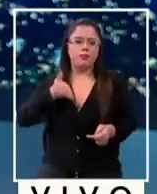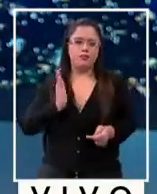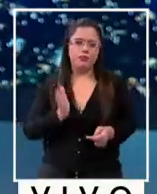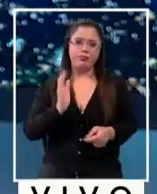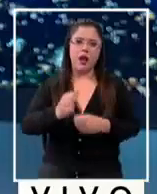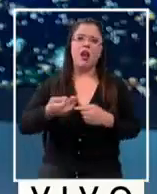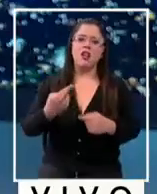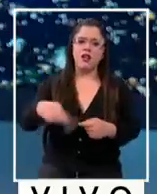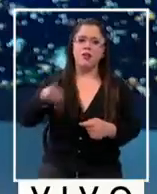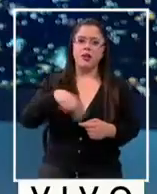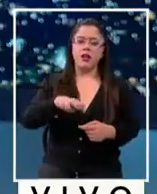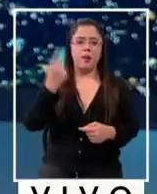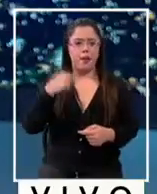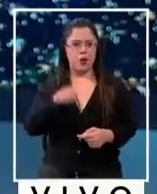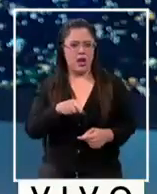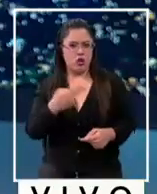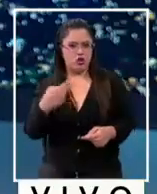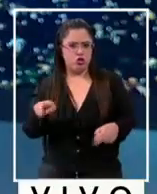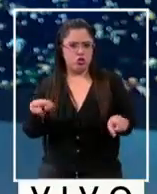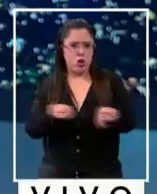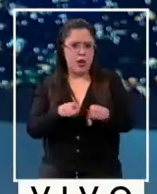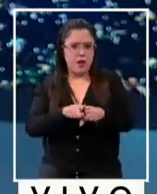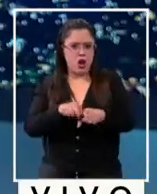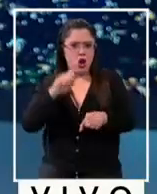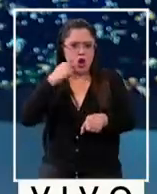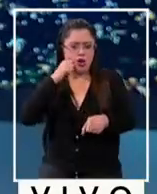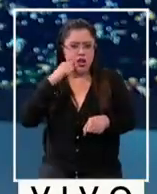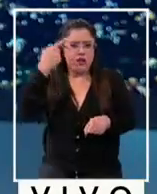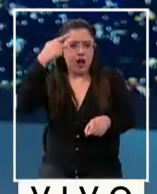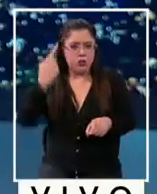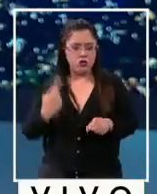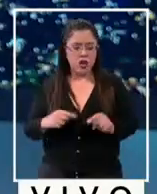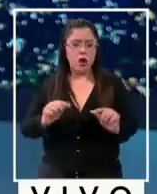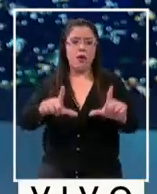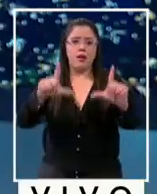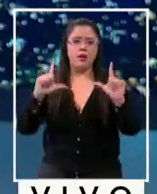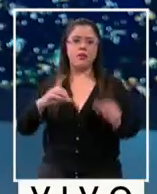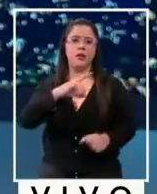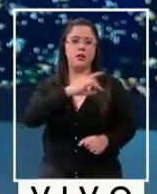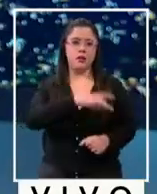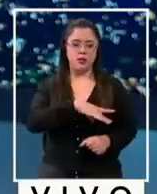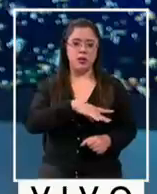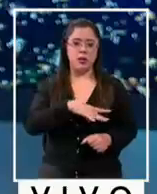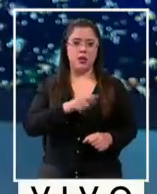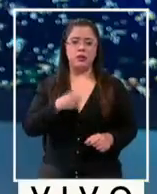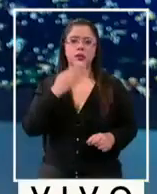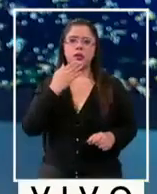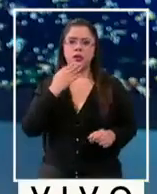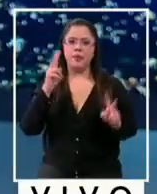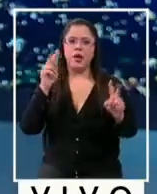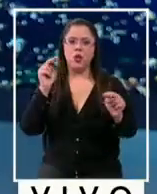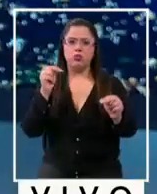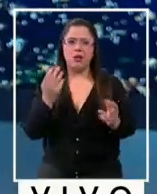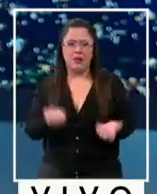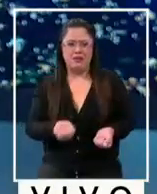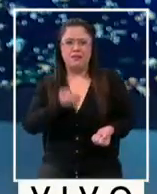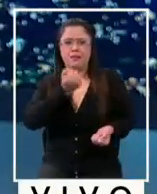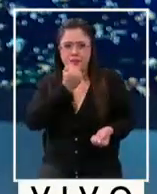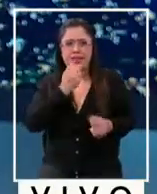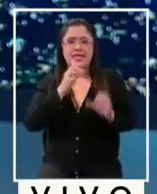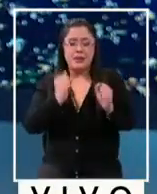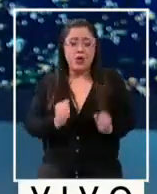el hermano, y nombrarlo parece un despropósito, un daño para la imagen de Chile. Sobre todo, un autogol completamente